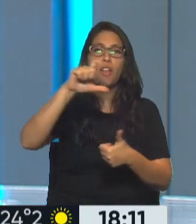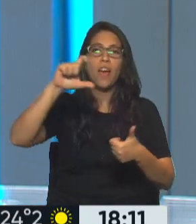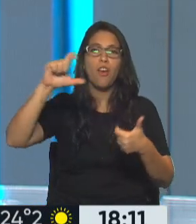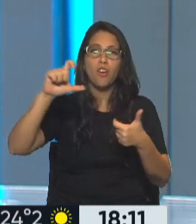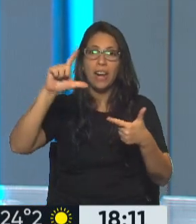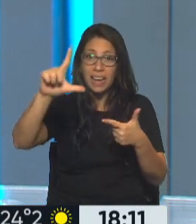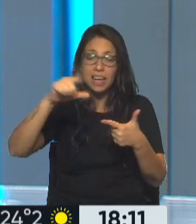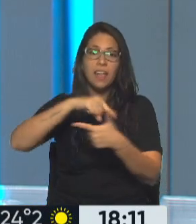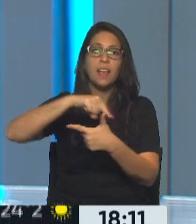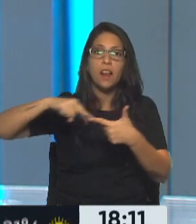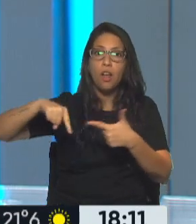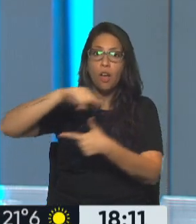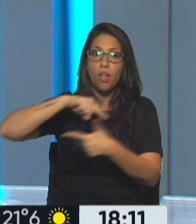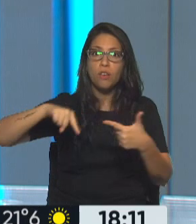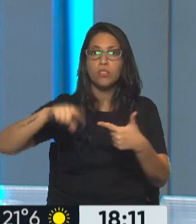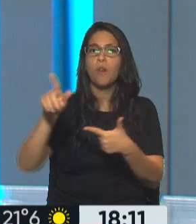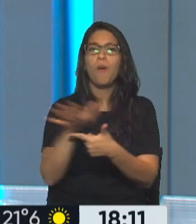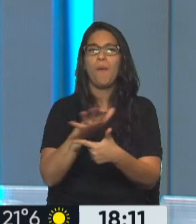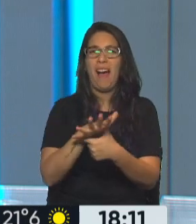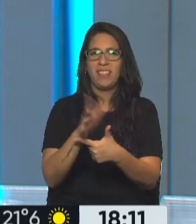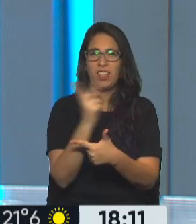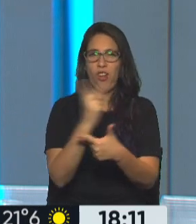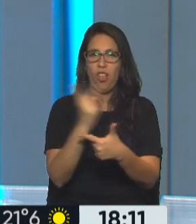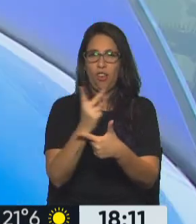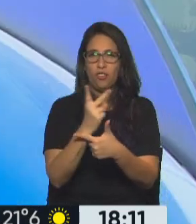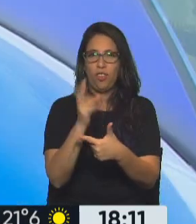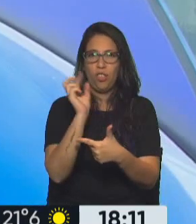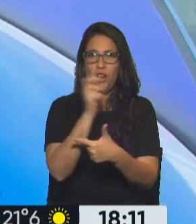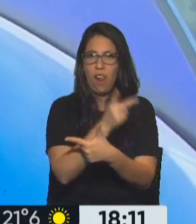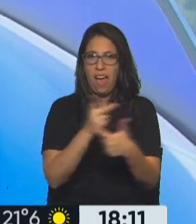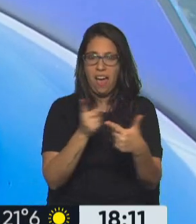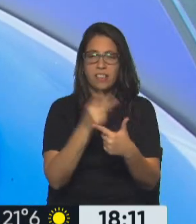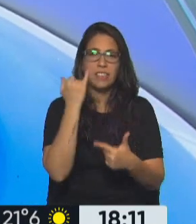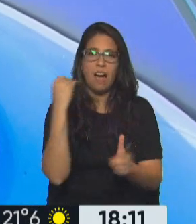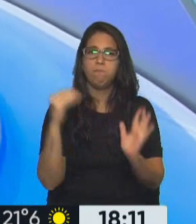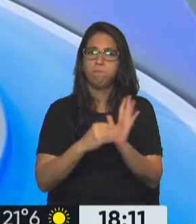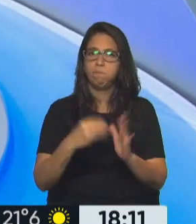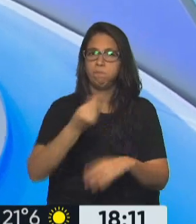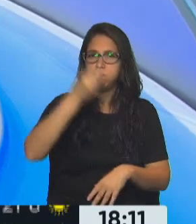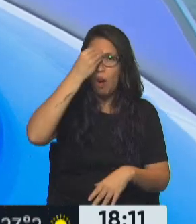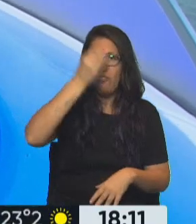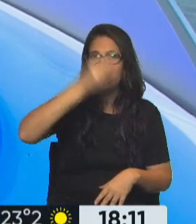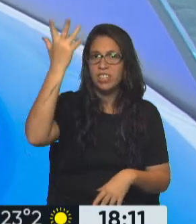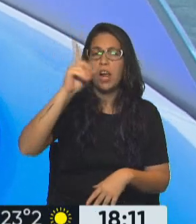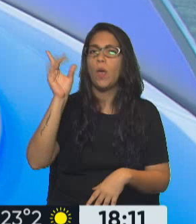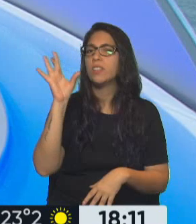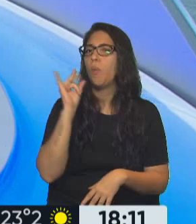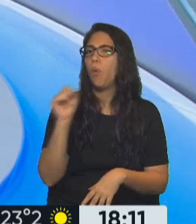dólares de referencia, y esos son valores declarados, registrados, no es como el blue que es todo negro.